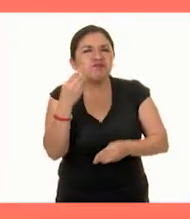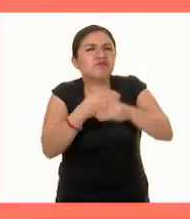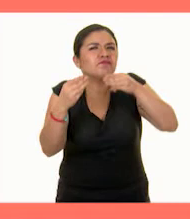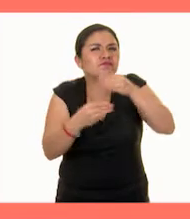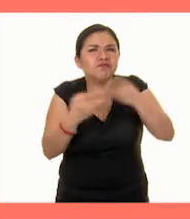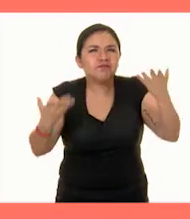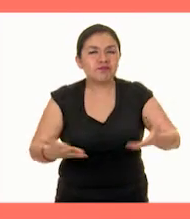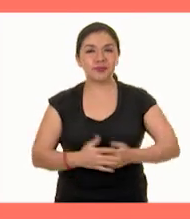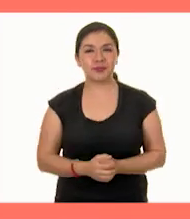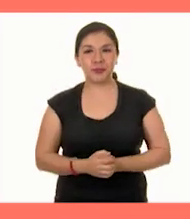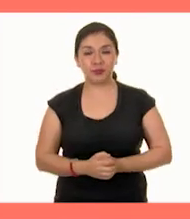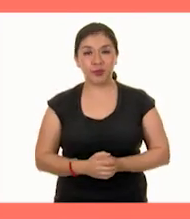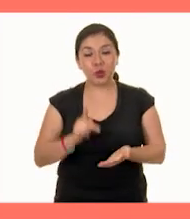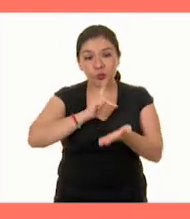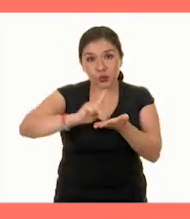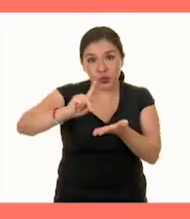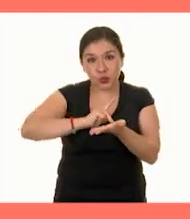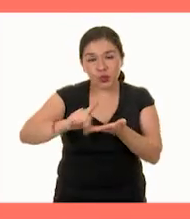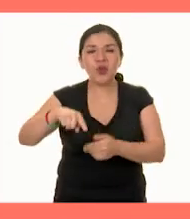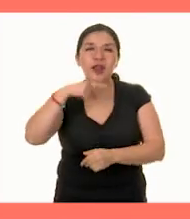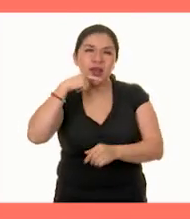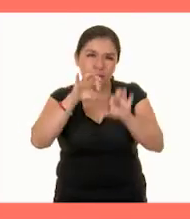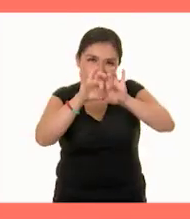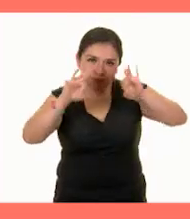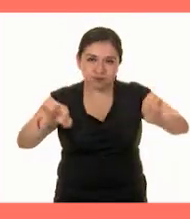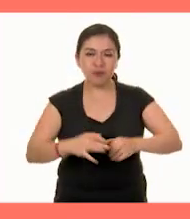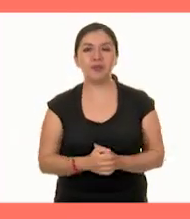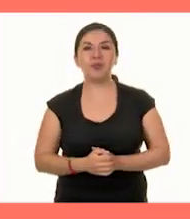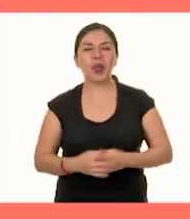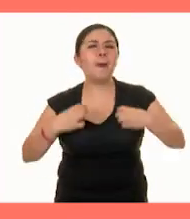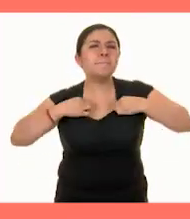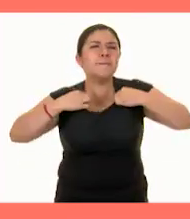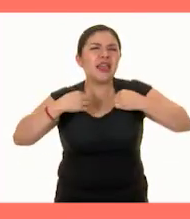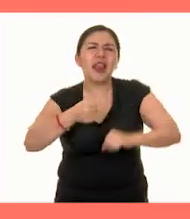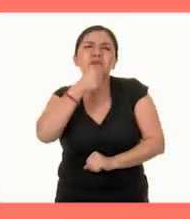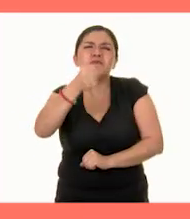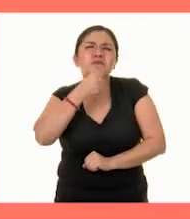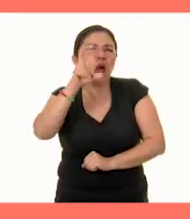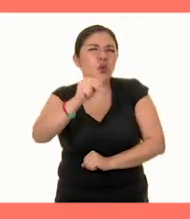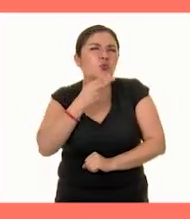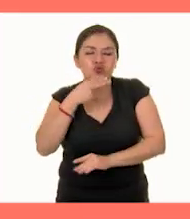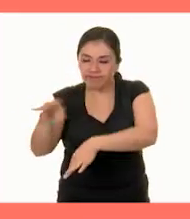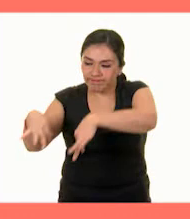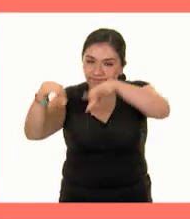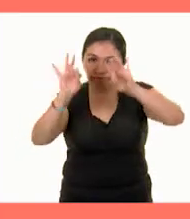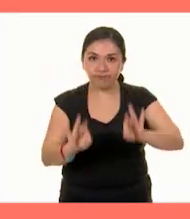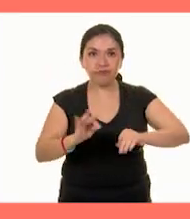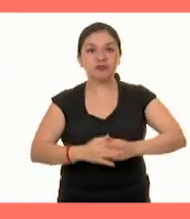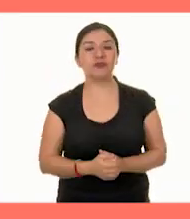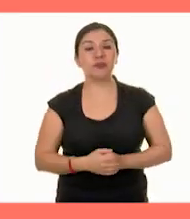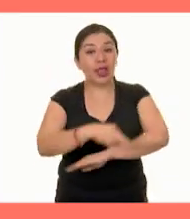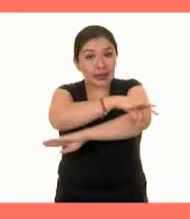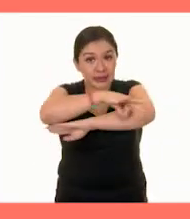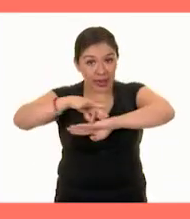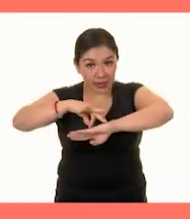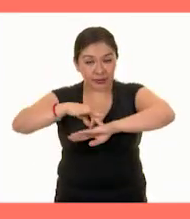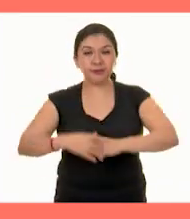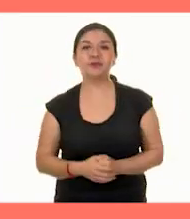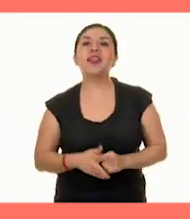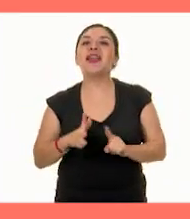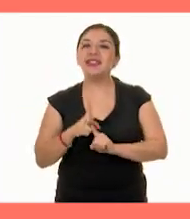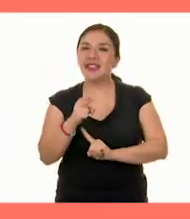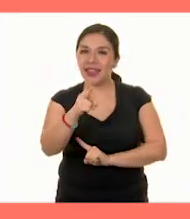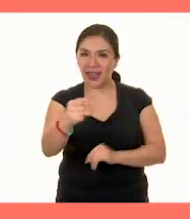Necesitarás un plumón o una pluma, una playera de algodón que ya no uses, una regla